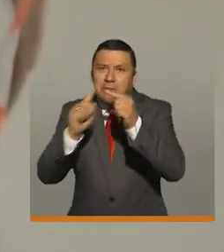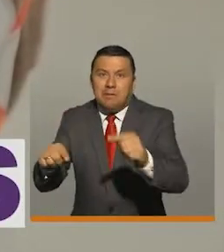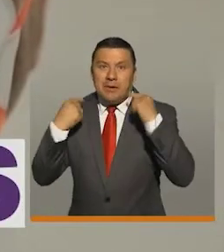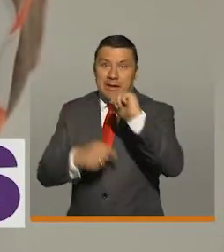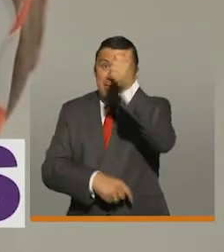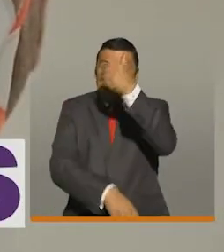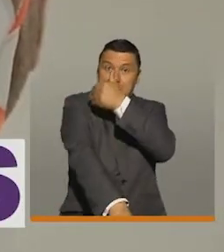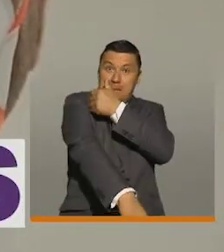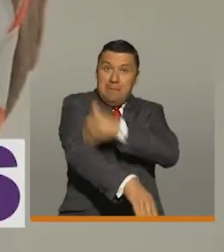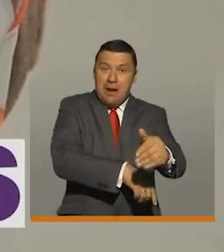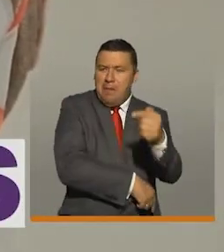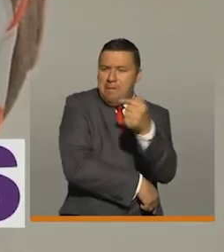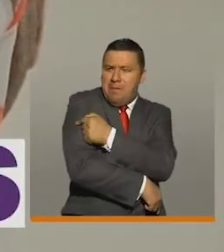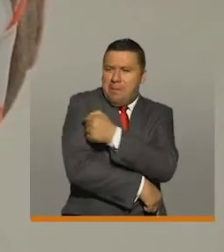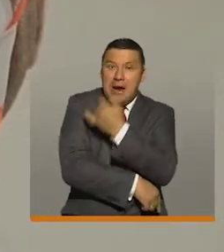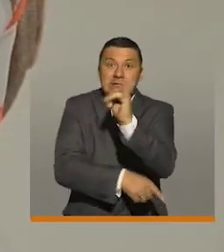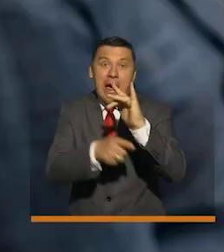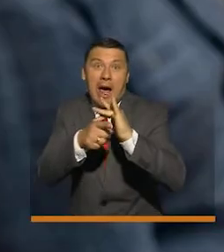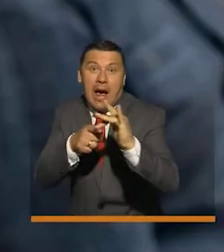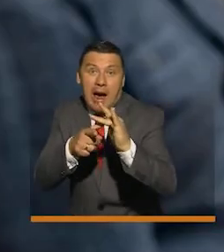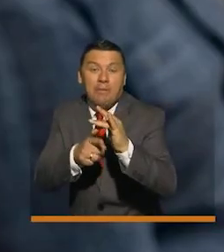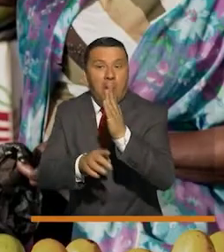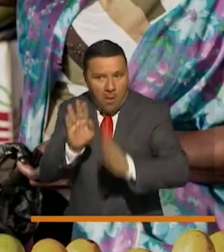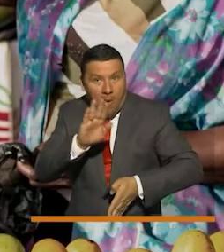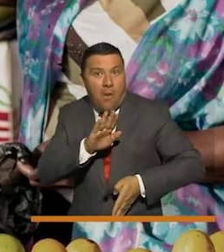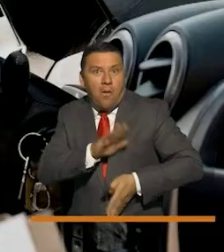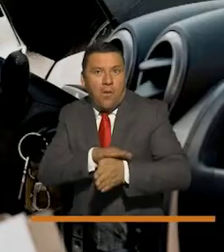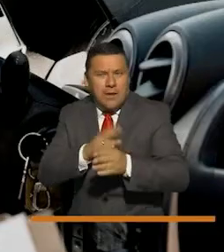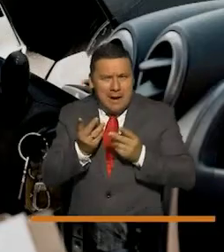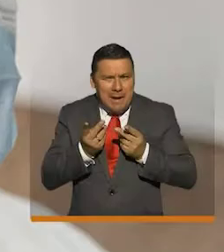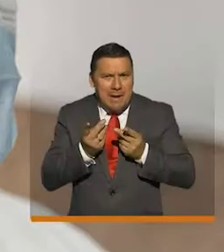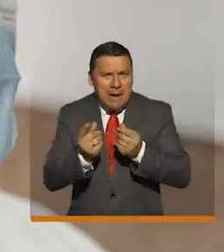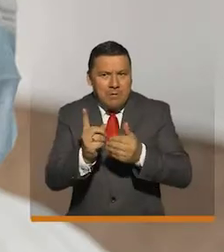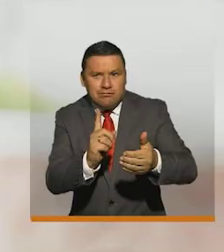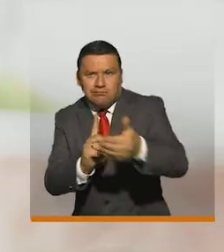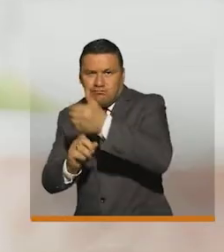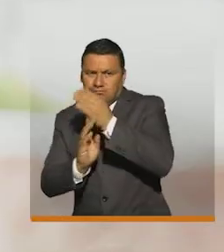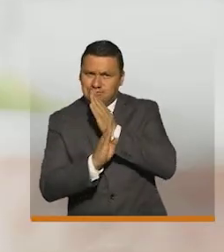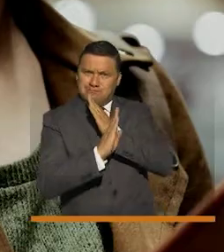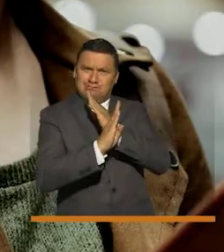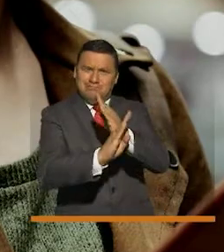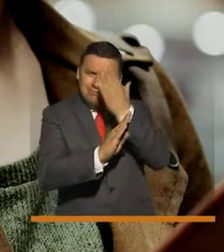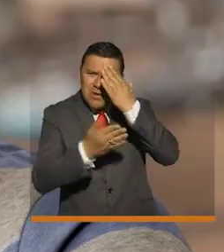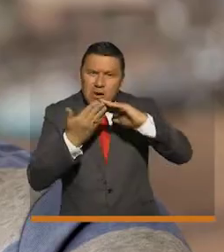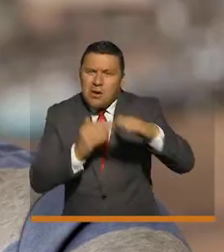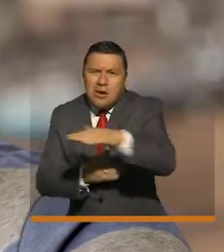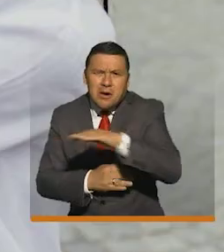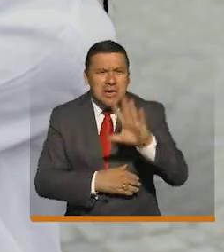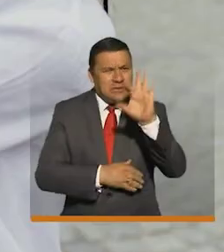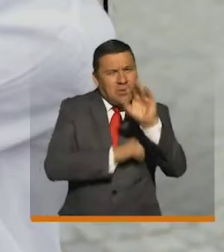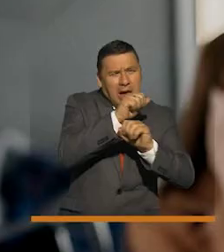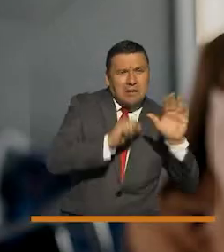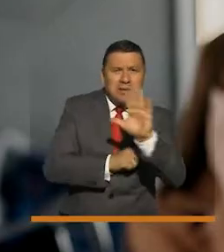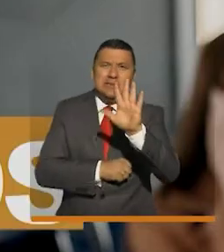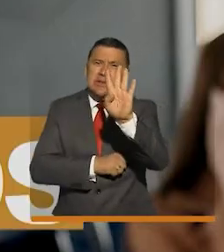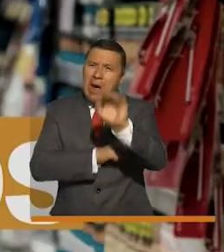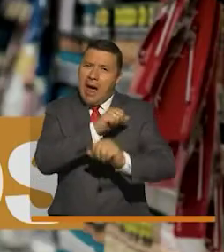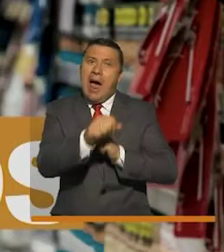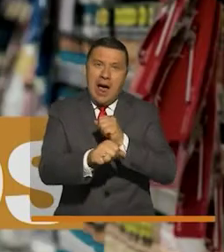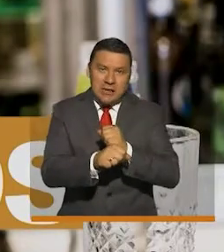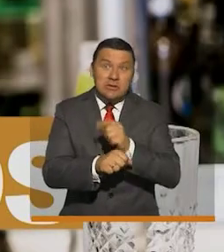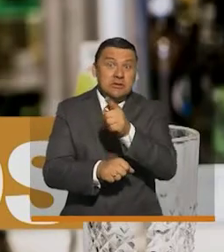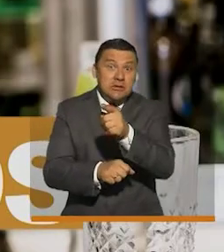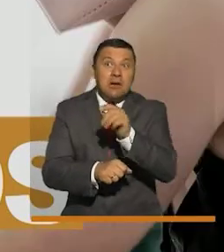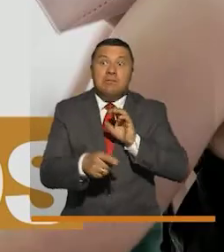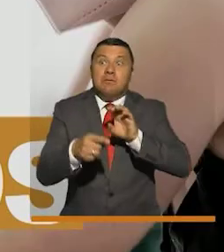Pasamos la meta de las 10 millones de dosis aplicadas y continuamos rápidamente con la inmunización de población entre 50